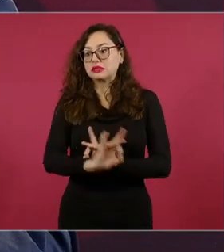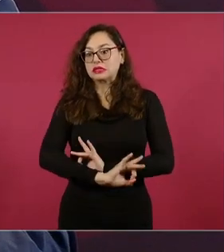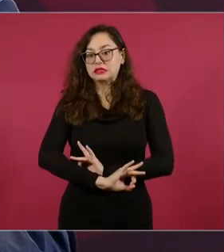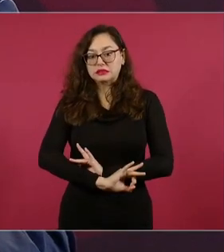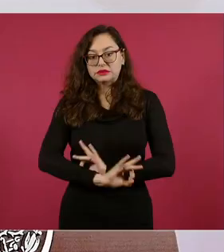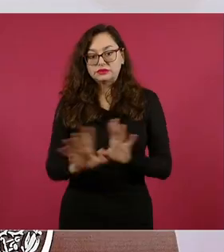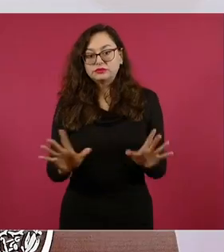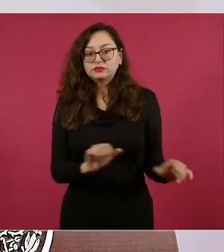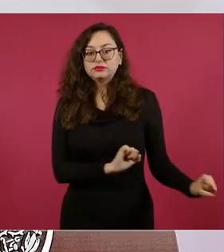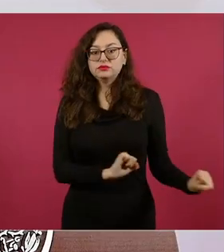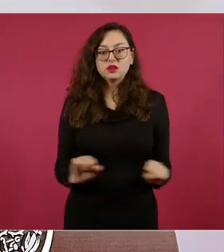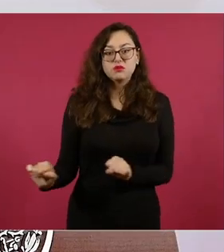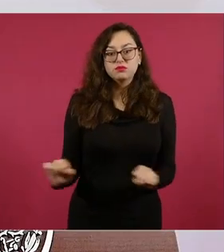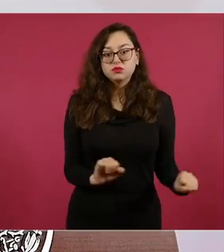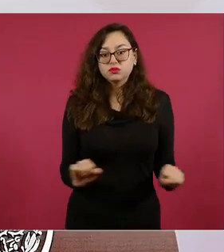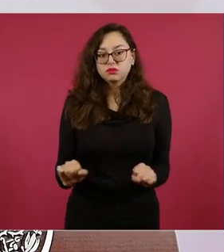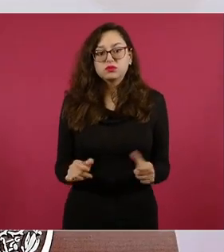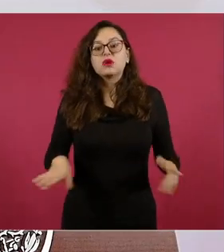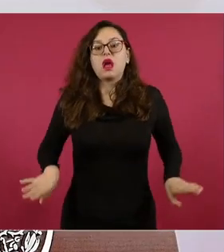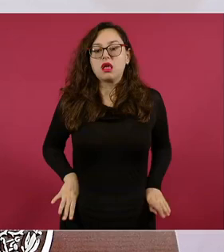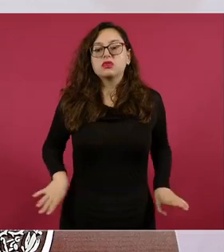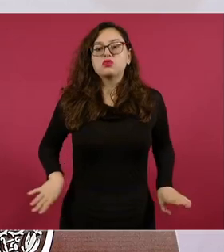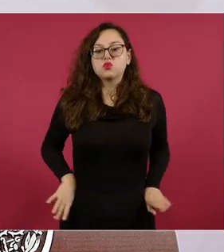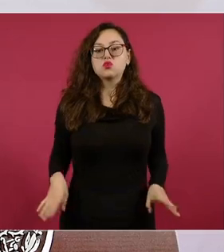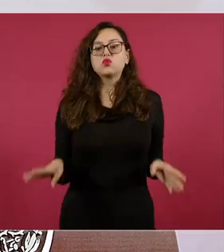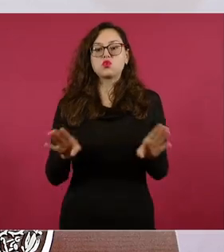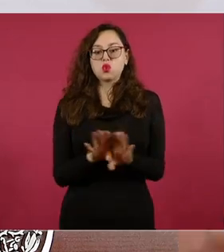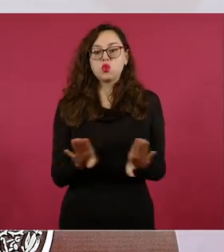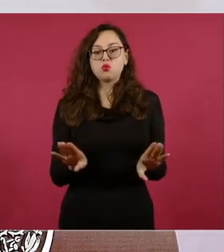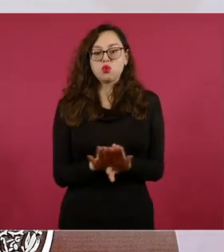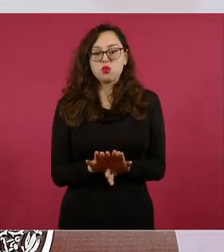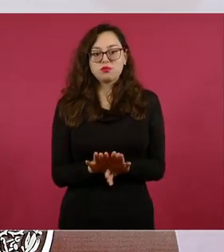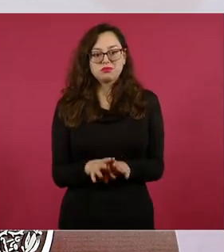lamentablemente temblores? ¿Cómo